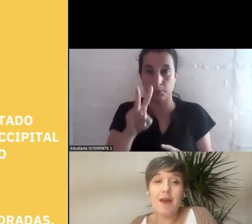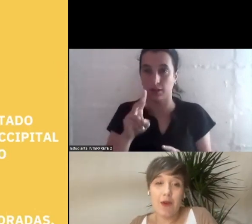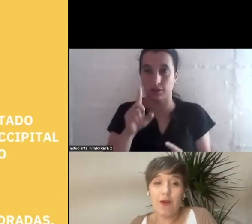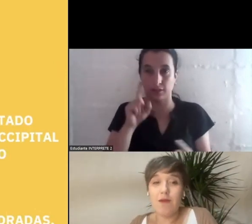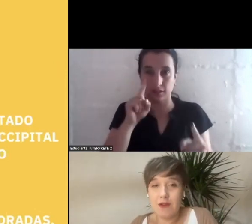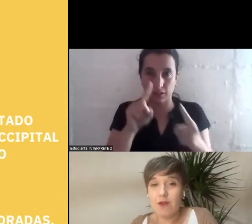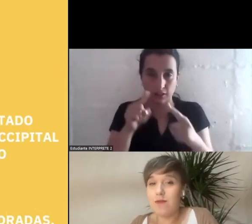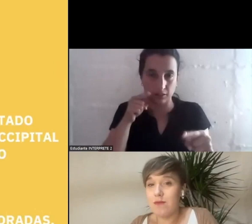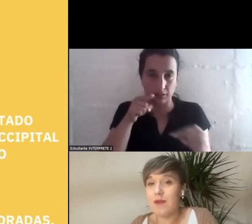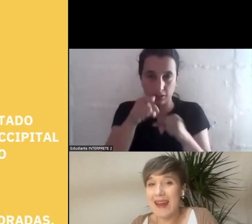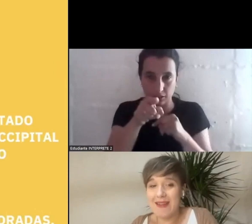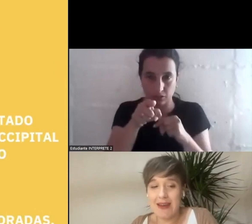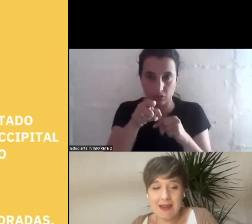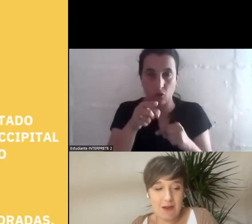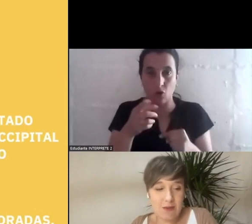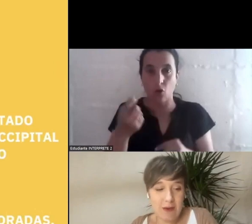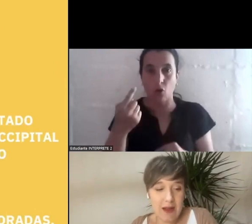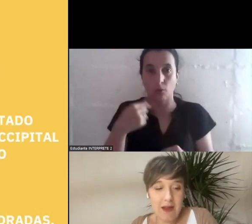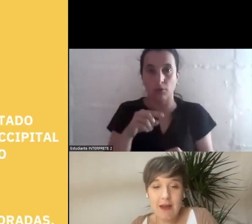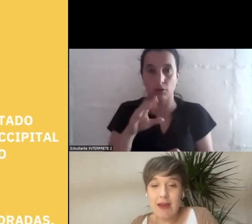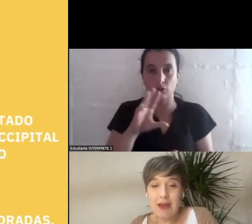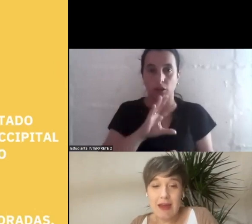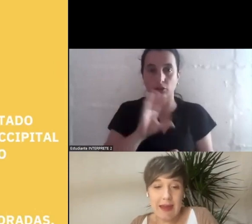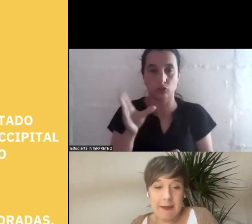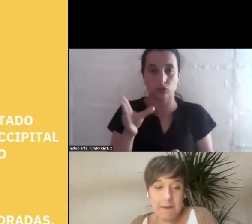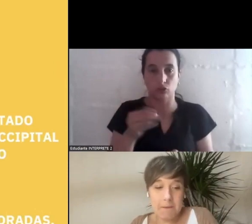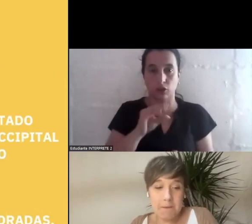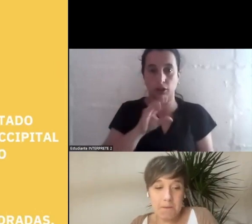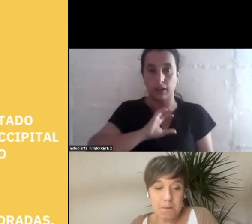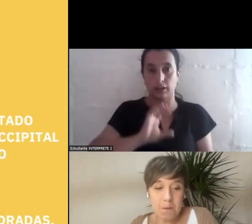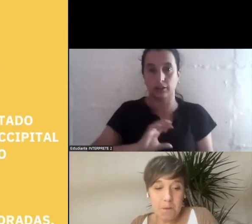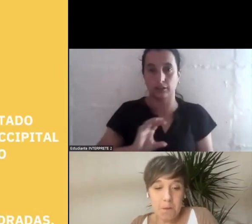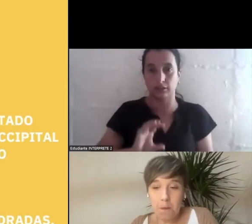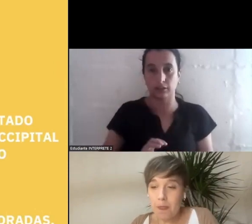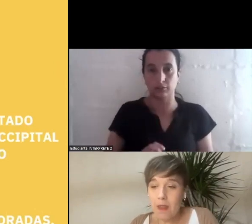facial, pero son característicos, ¿vale?